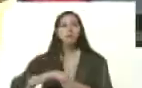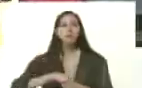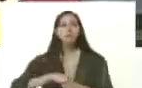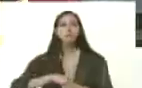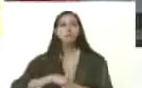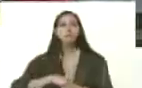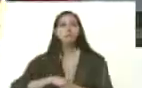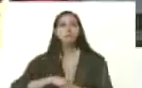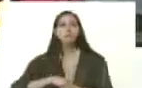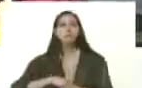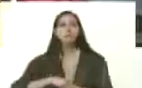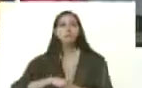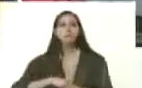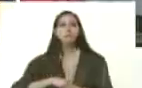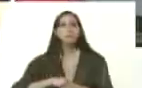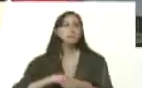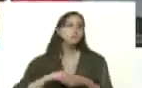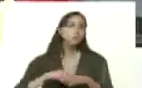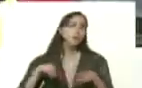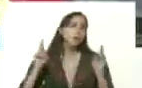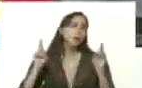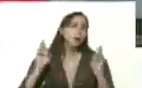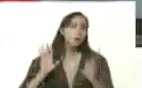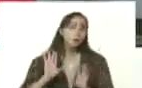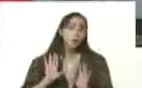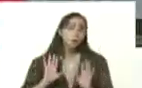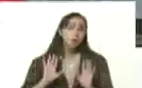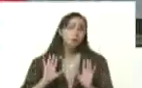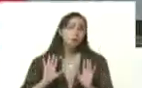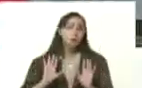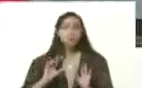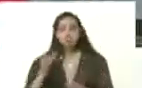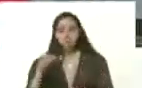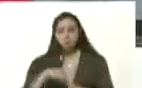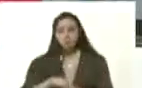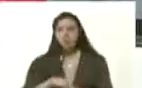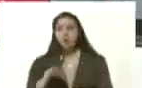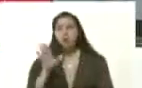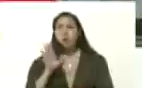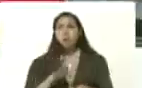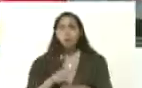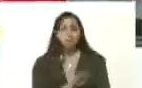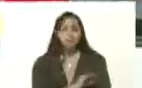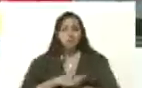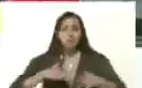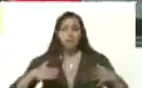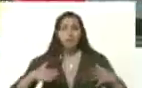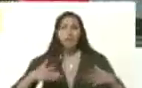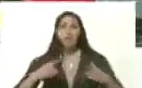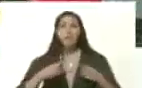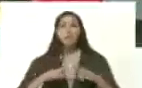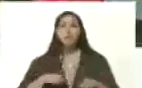es probable que entren porque nuestra frontera es muy grande. Ahora nosotros estamos